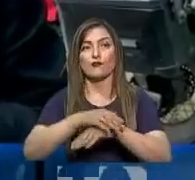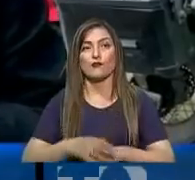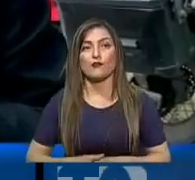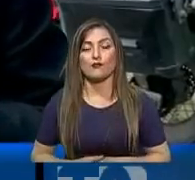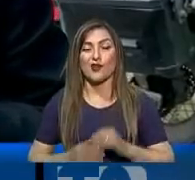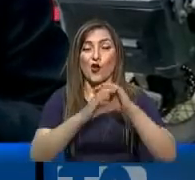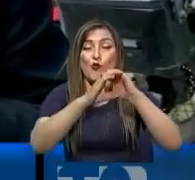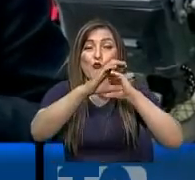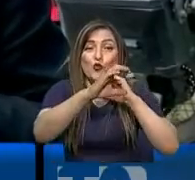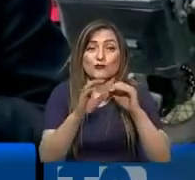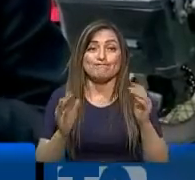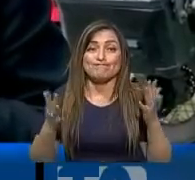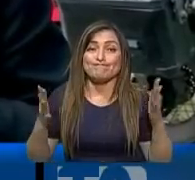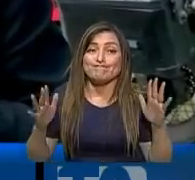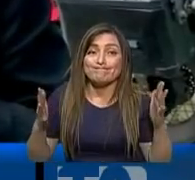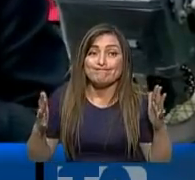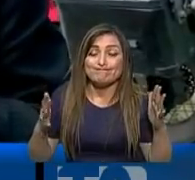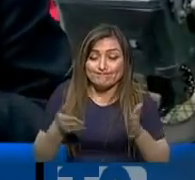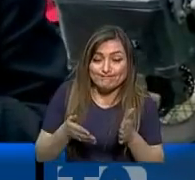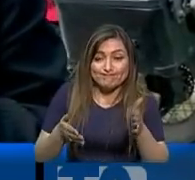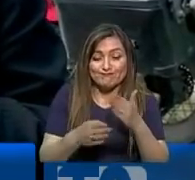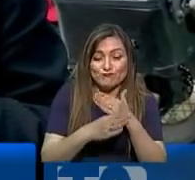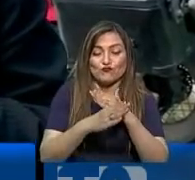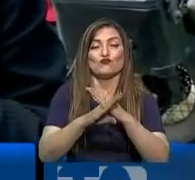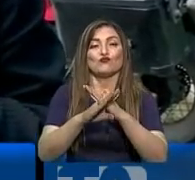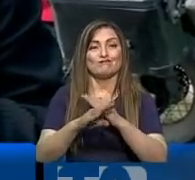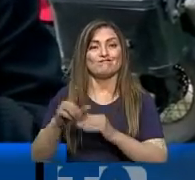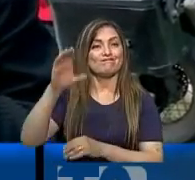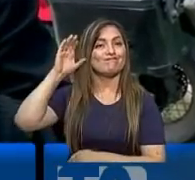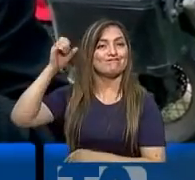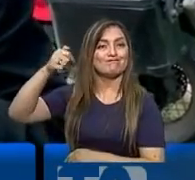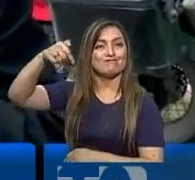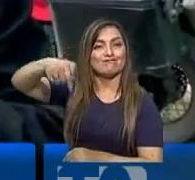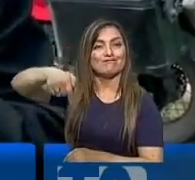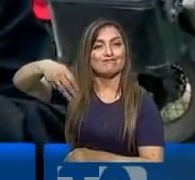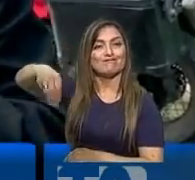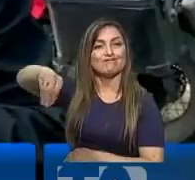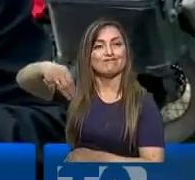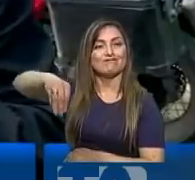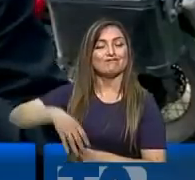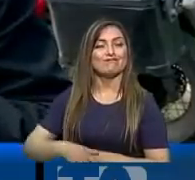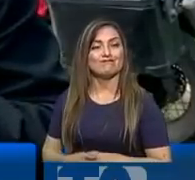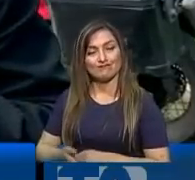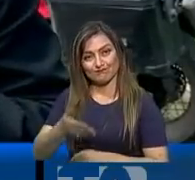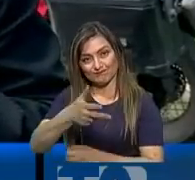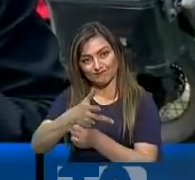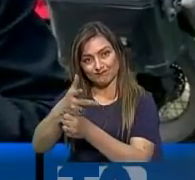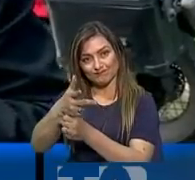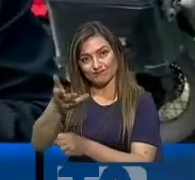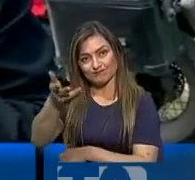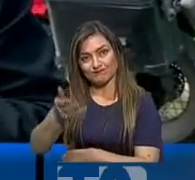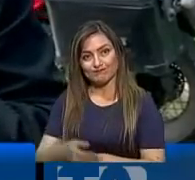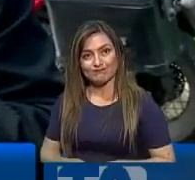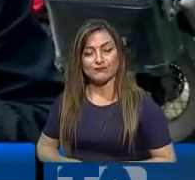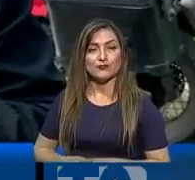Sin buses urbanos y con vías estatales bloqueadas, es como amaneció Cuenca este miércoles. Los detalles les contamos a continuación